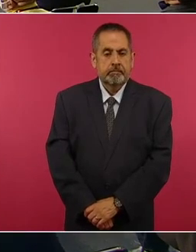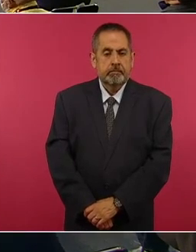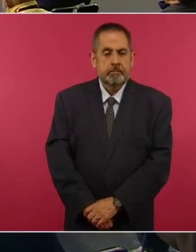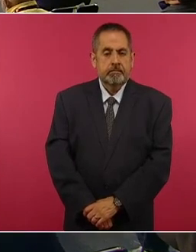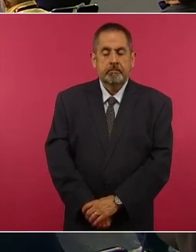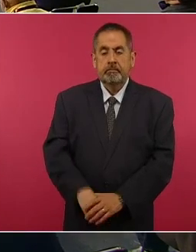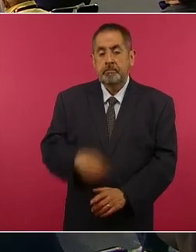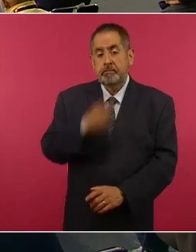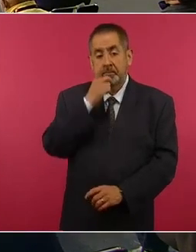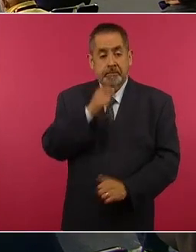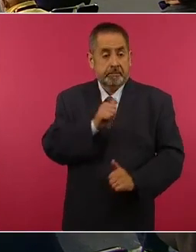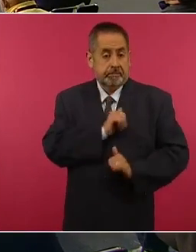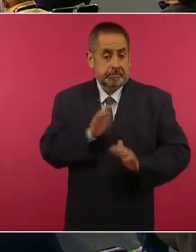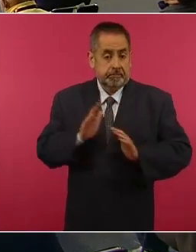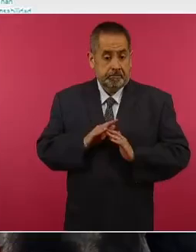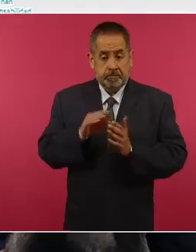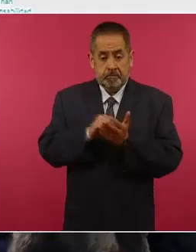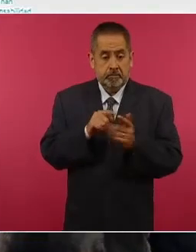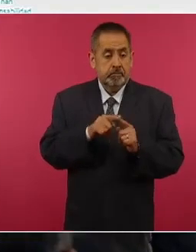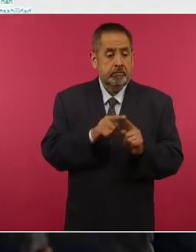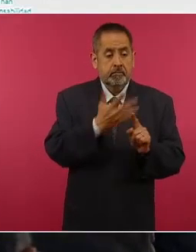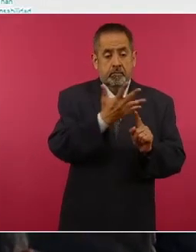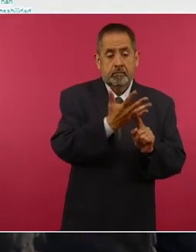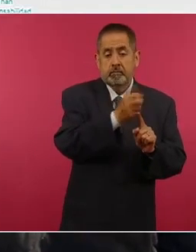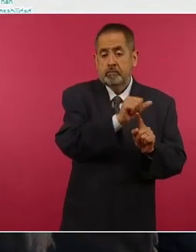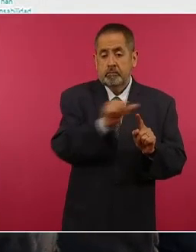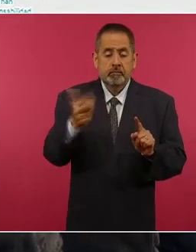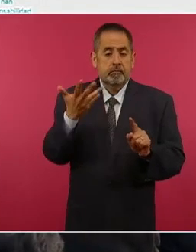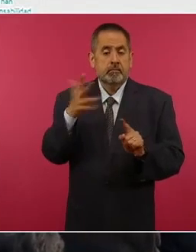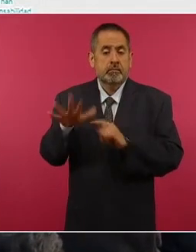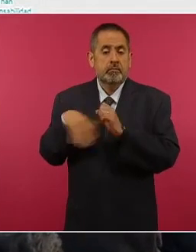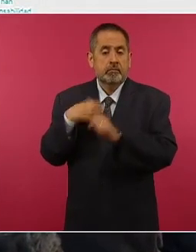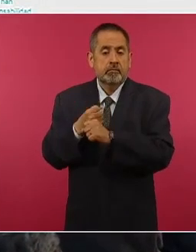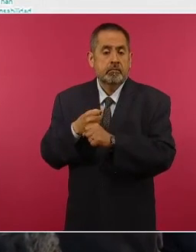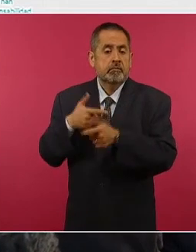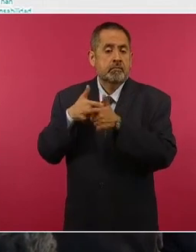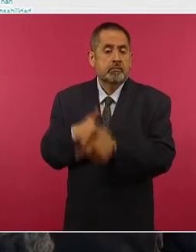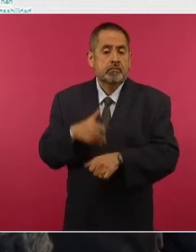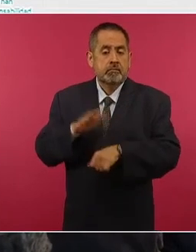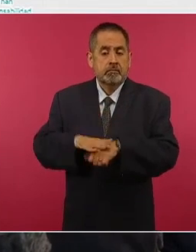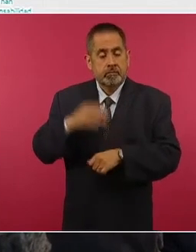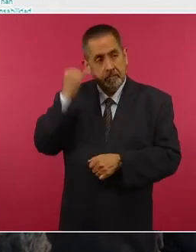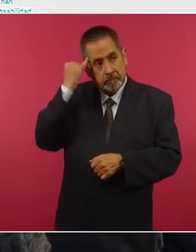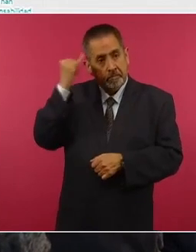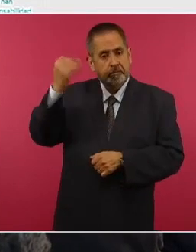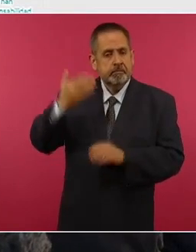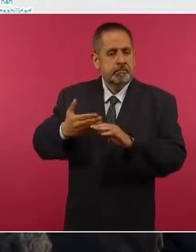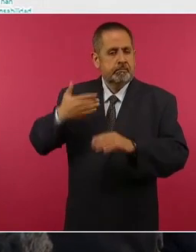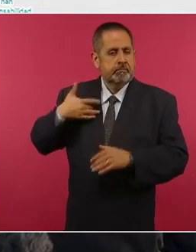El ejército seguirá en las calles de 5 a 10 años más, prevé Galván.